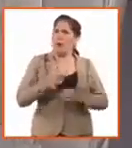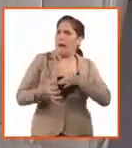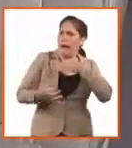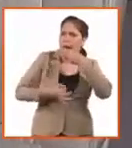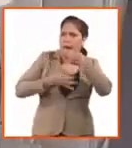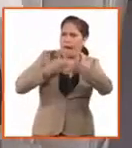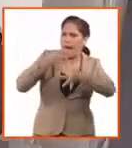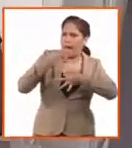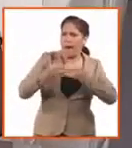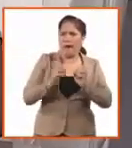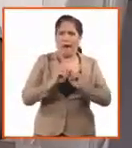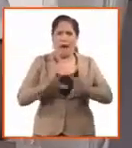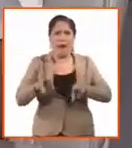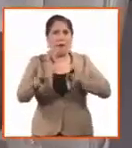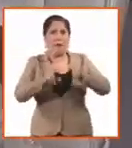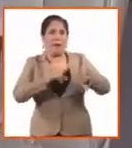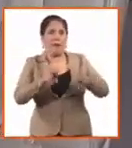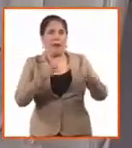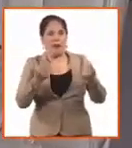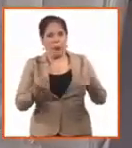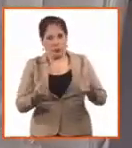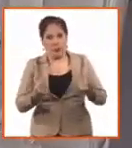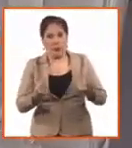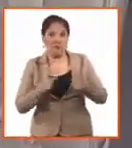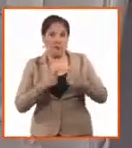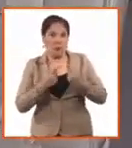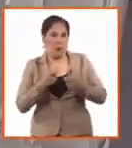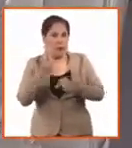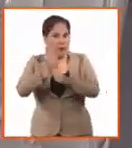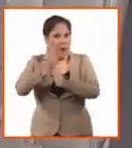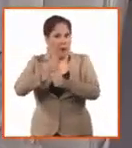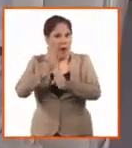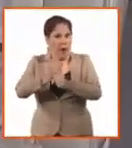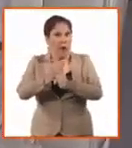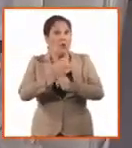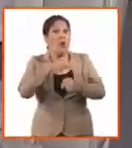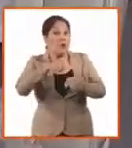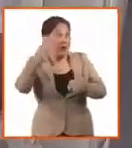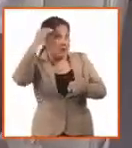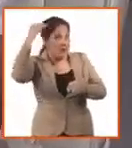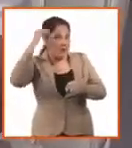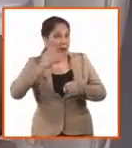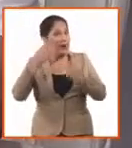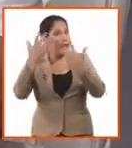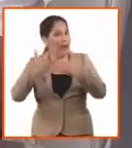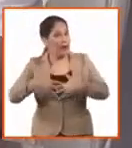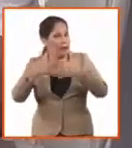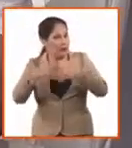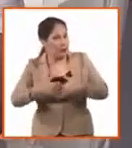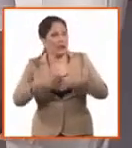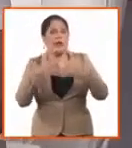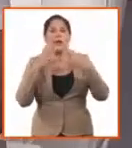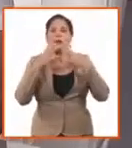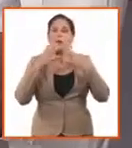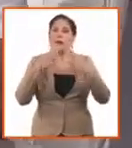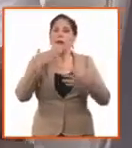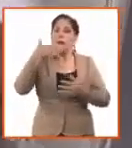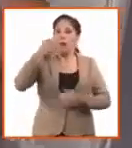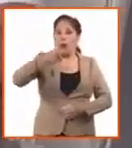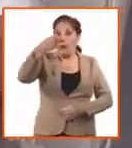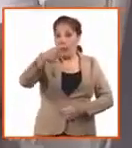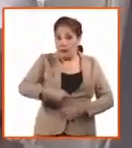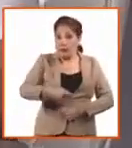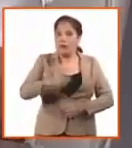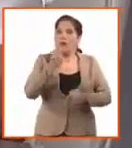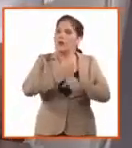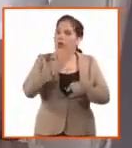conducción y administración de la economía como el saber qué aportan los trabajadores es útil y necesario para encontrar las mejores decisiones a